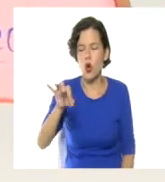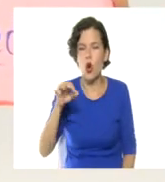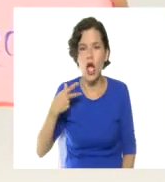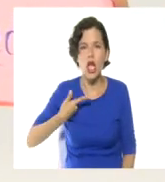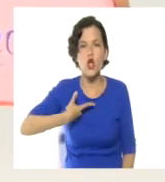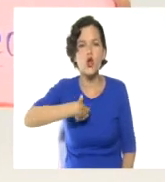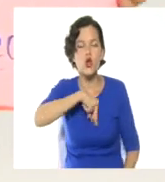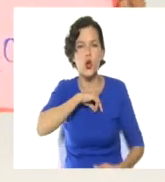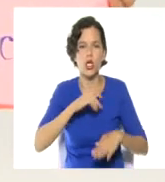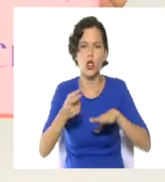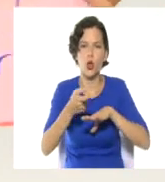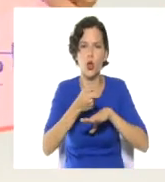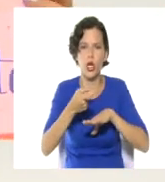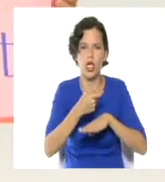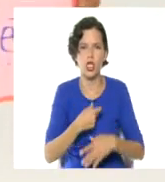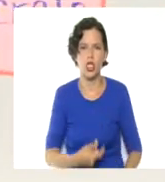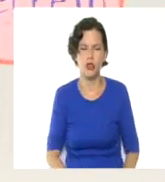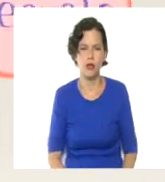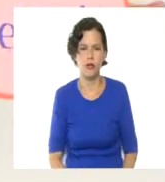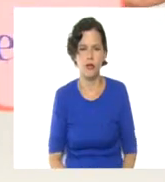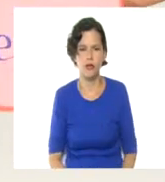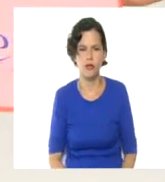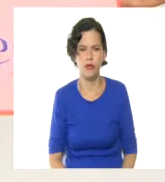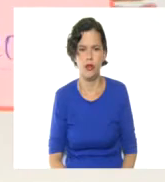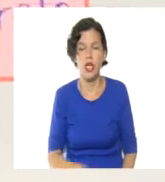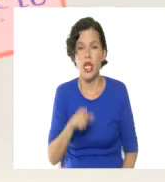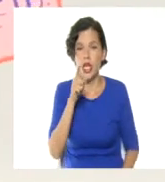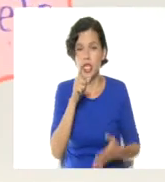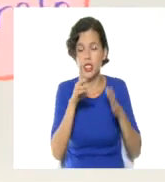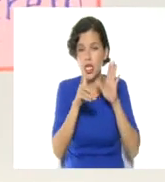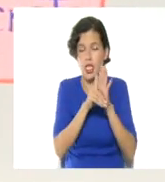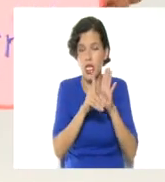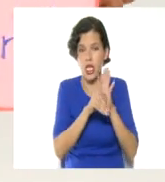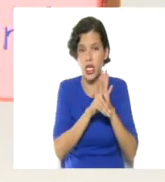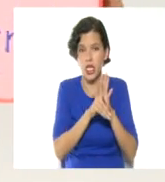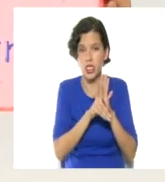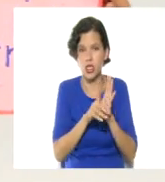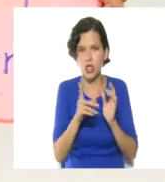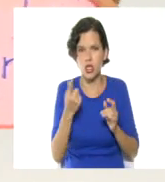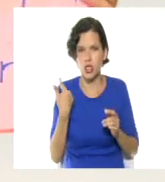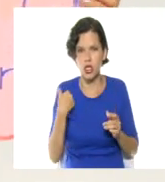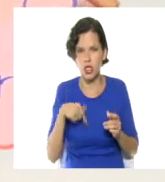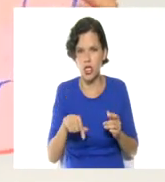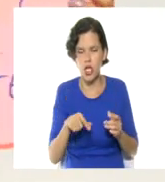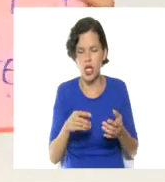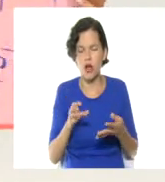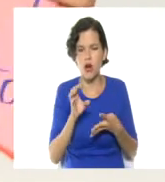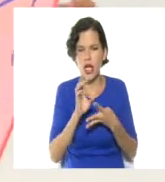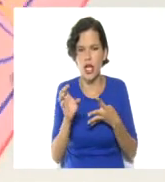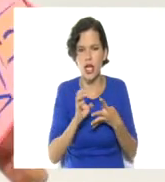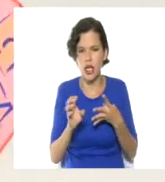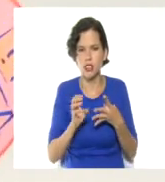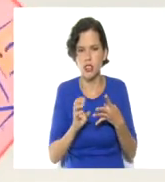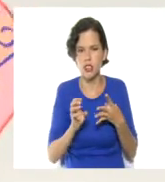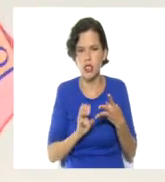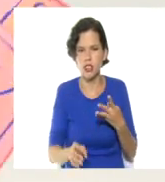nuestros gobernantes. Ese derecho tiene una serie de características.